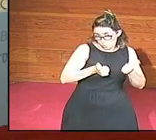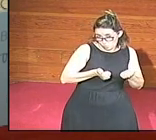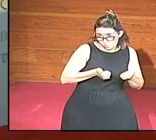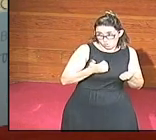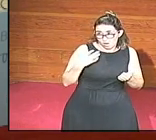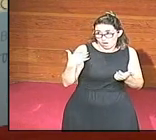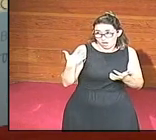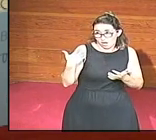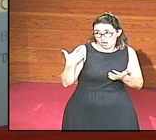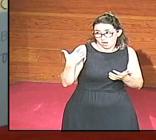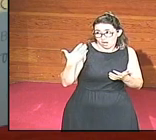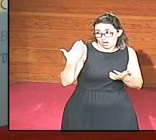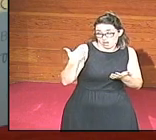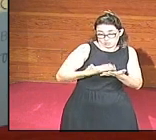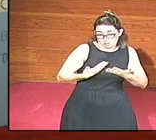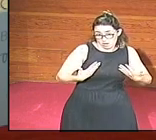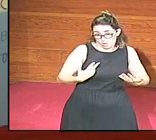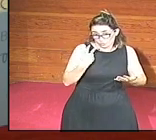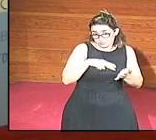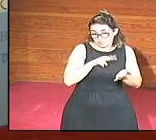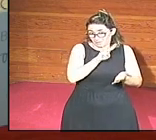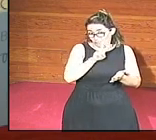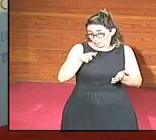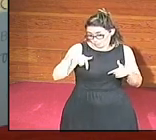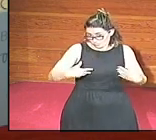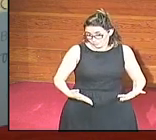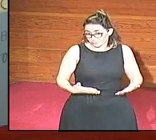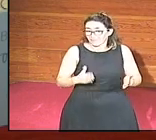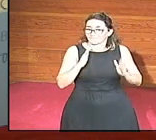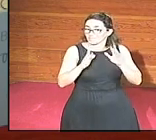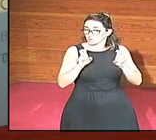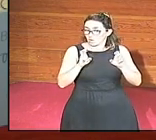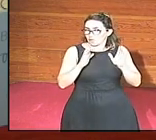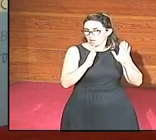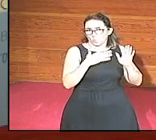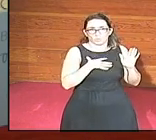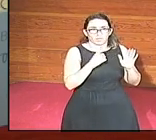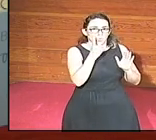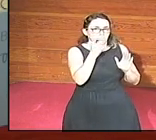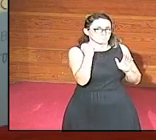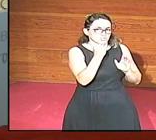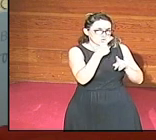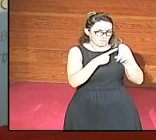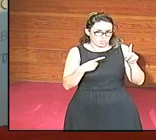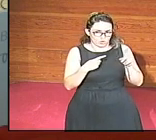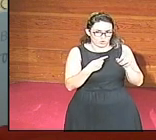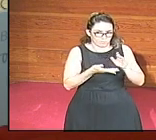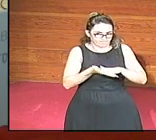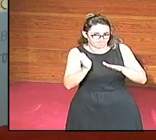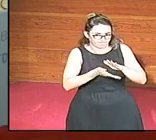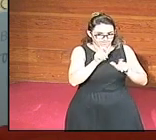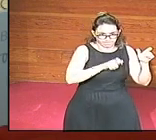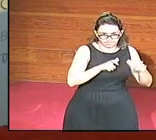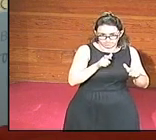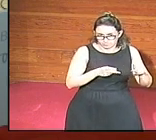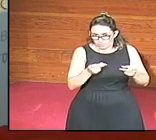hasta el 2022 que empieza esta nueva fase, había más o menos 1,5 millones de desplazados ya. No han hecho